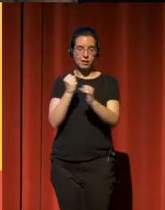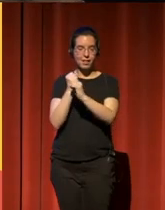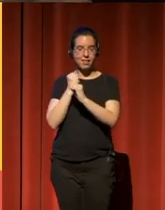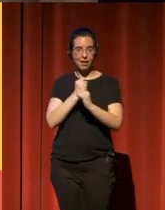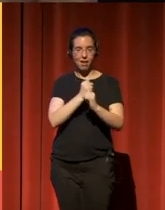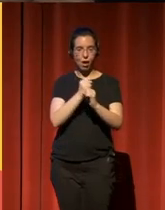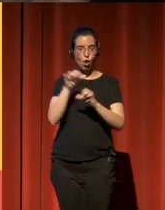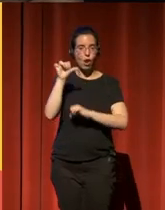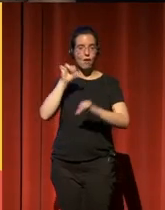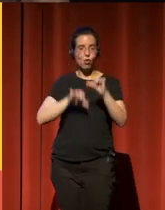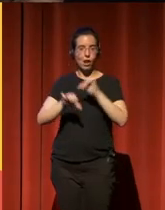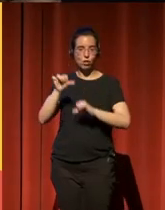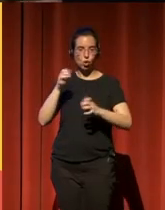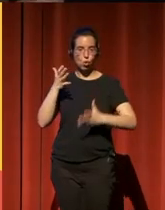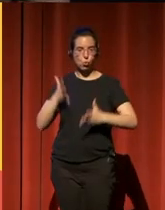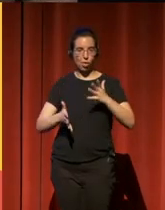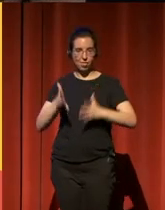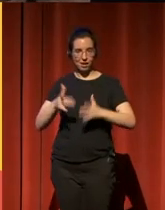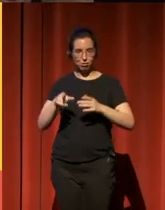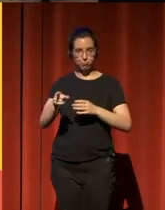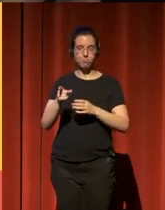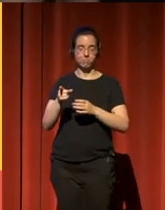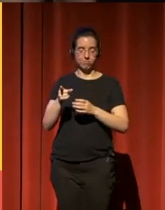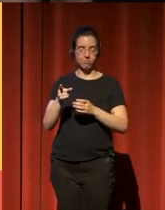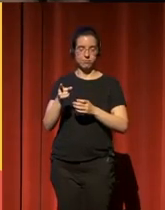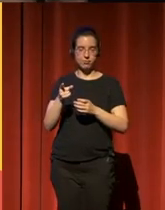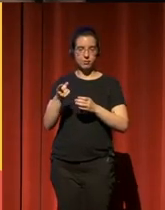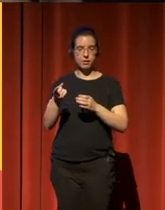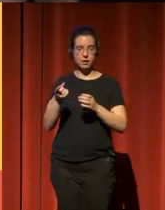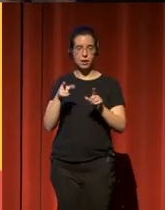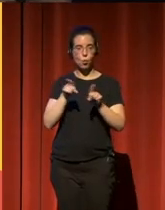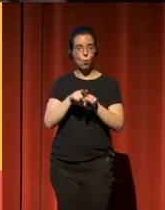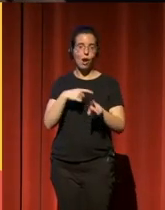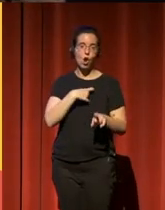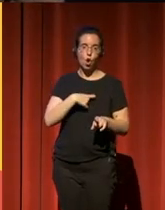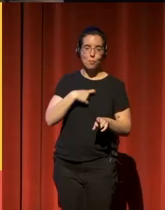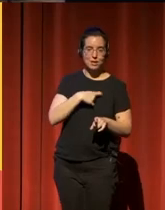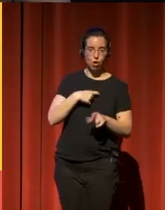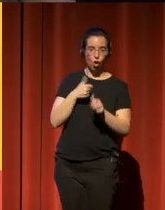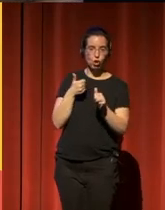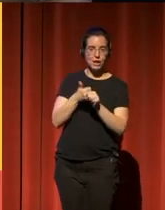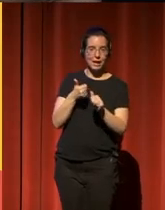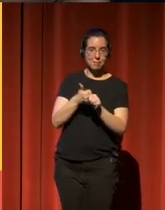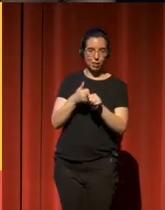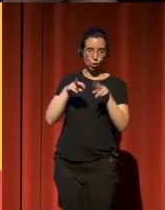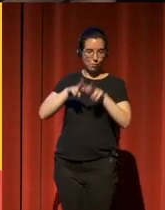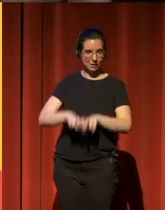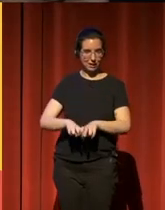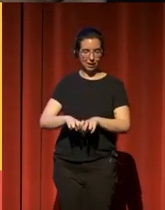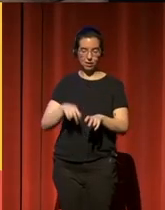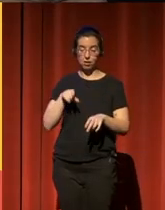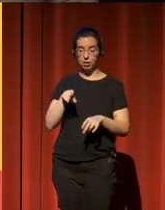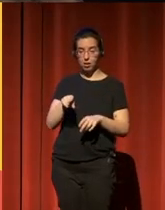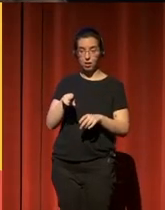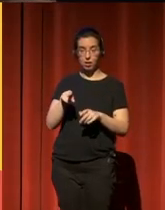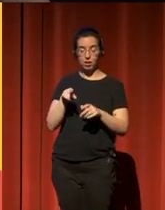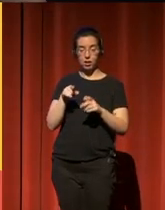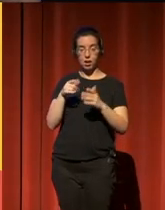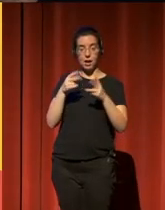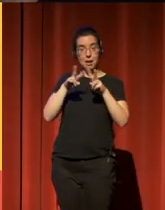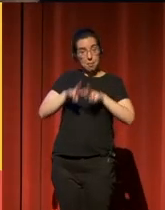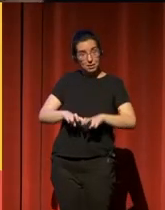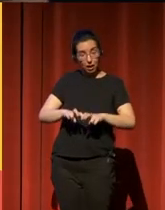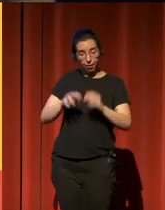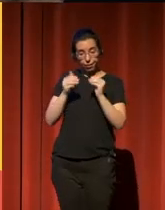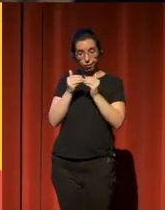sobre laboratorio de ciudadanos eh que ha funcionado un poco como comisión de seguimiento a la investigación eh la abrimos la investigación la